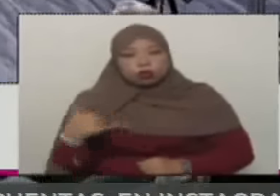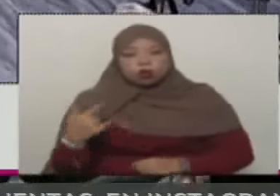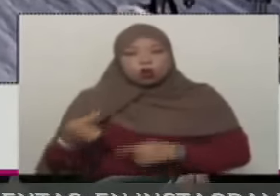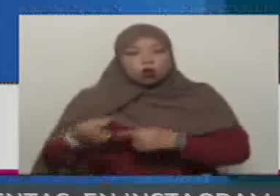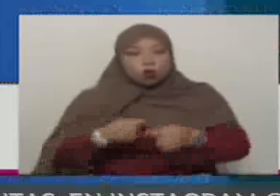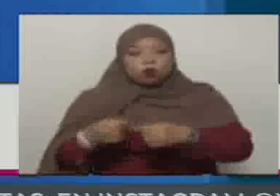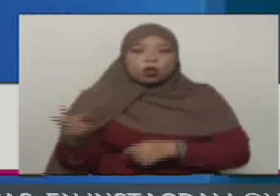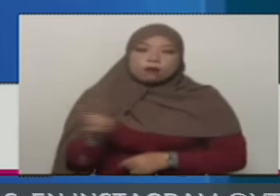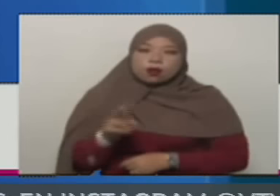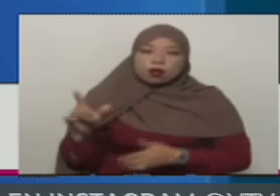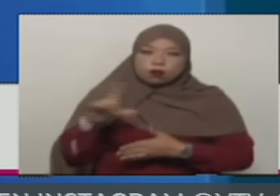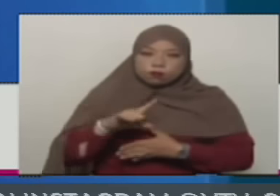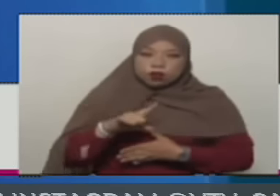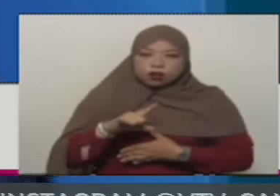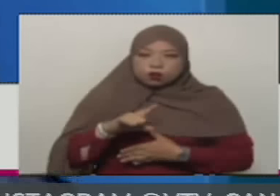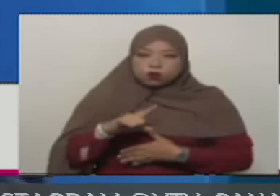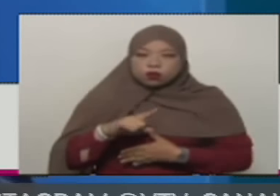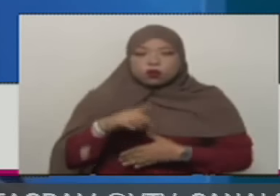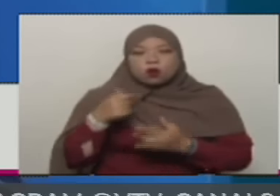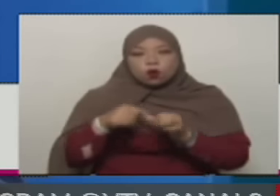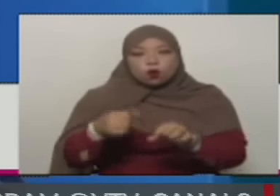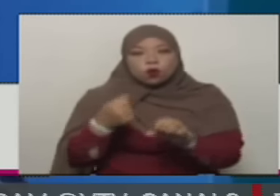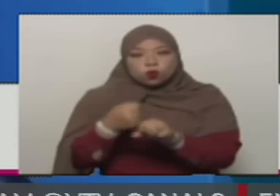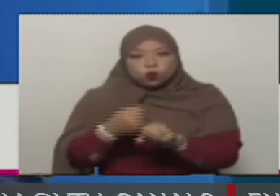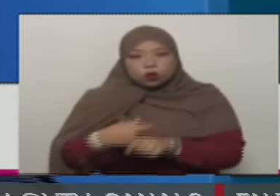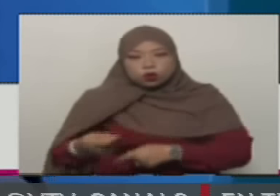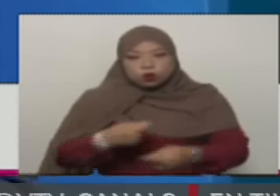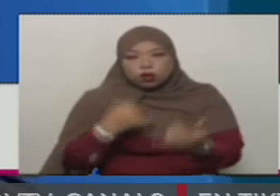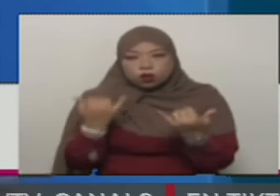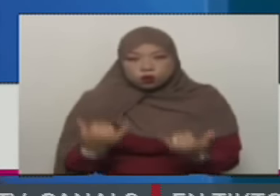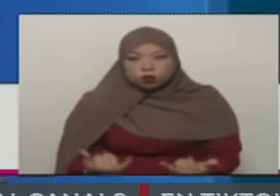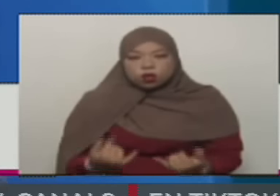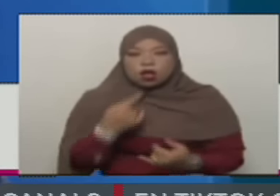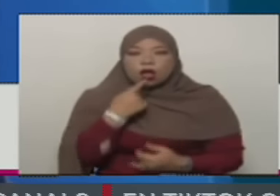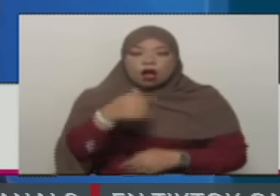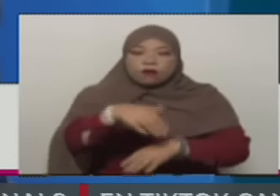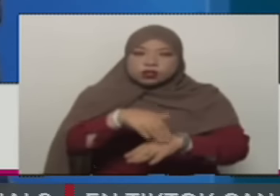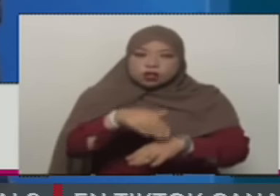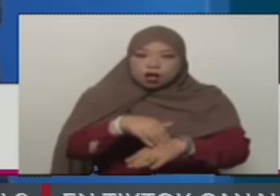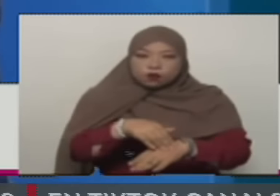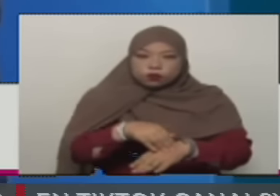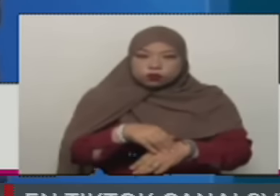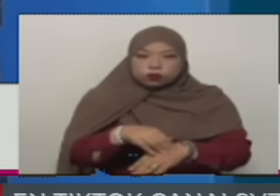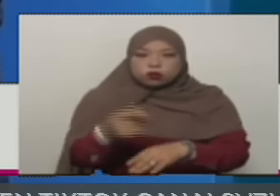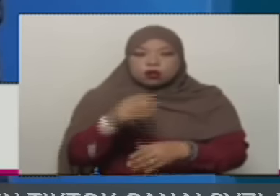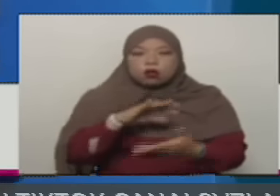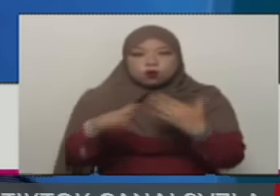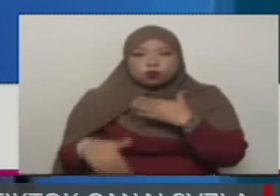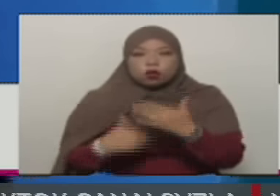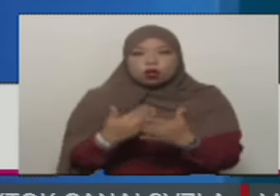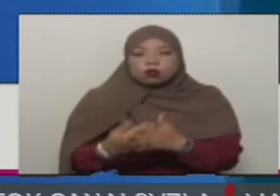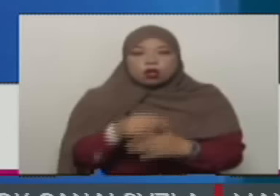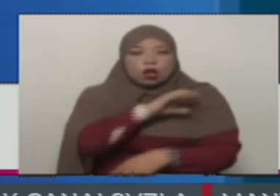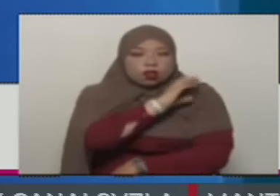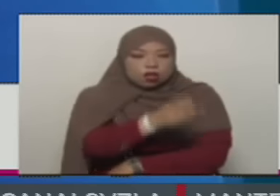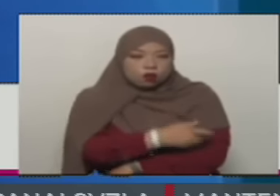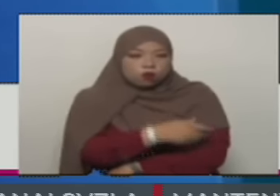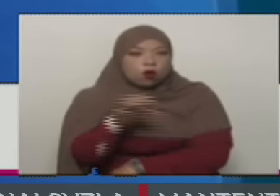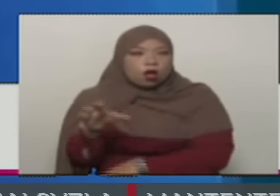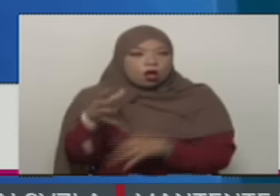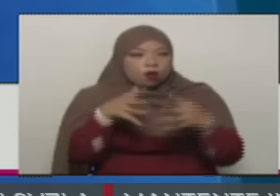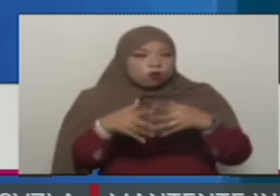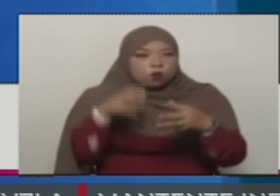controlar América Latina y el Caribe para controlar su espacio vital y decirle a las potencias emergentes, aquí estoy